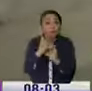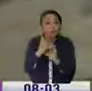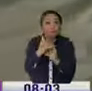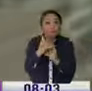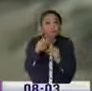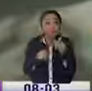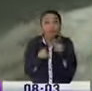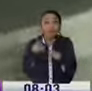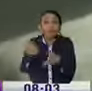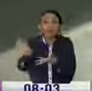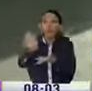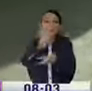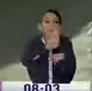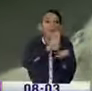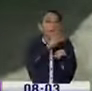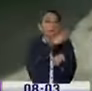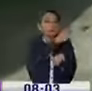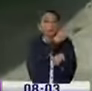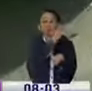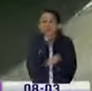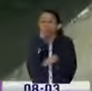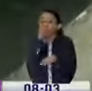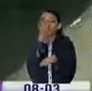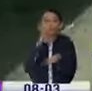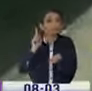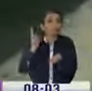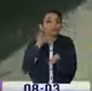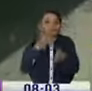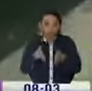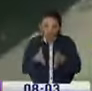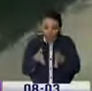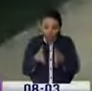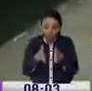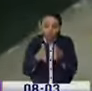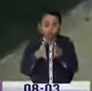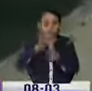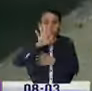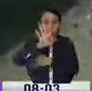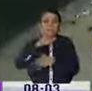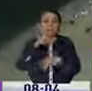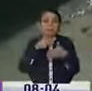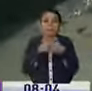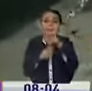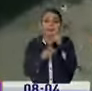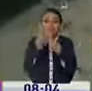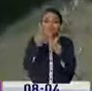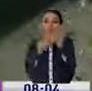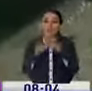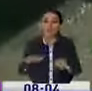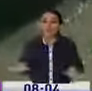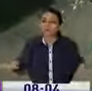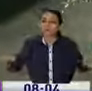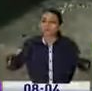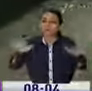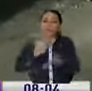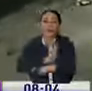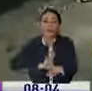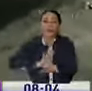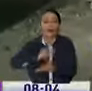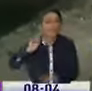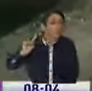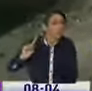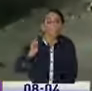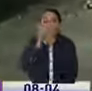algunos barrios de este sector, en donde conviven alrededor de 5.000 personas. Este es el